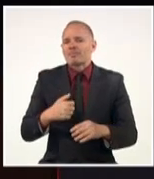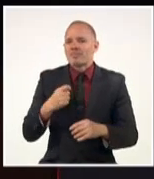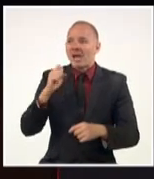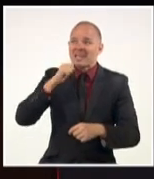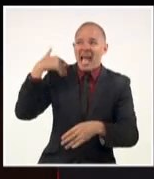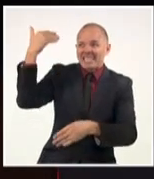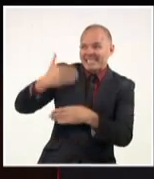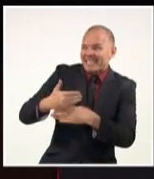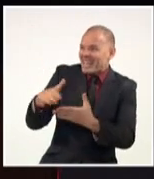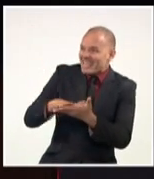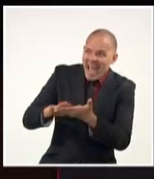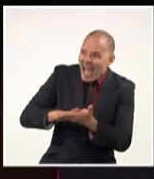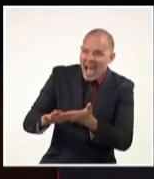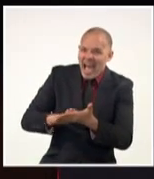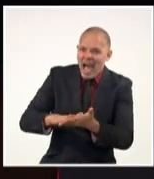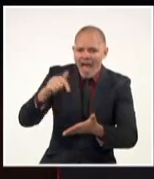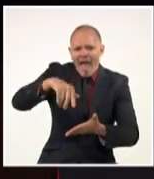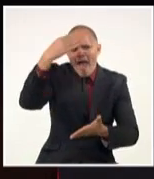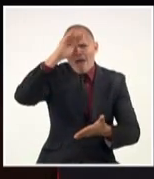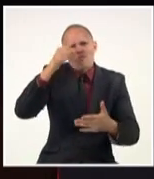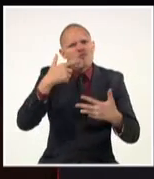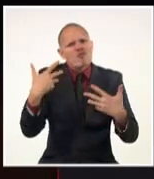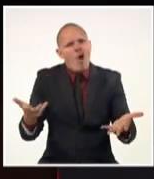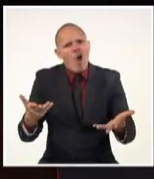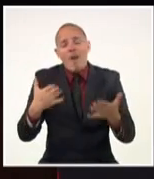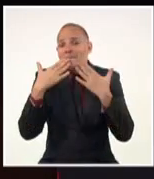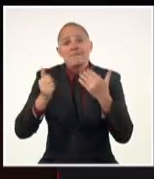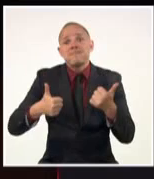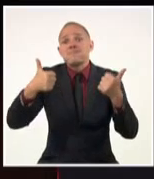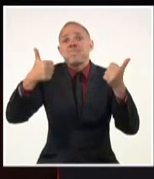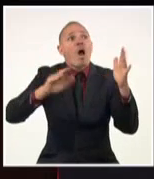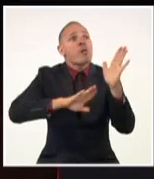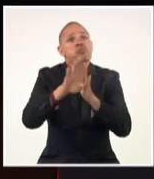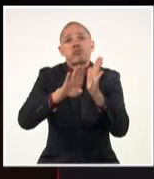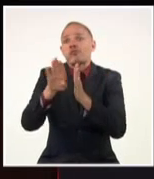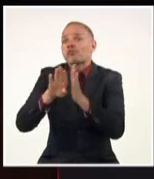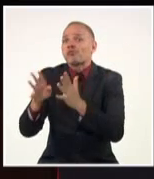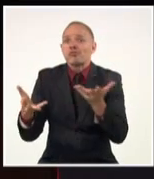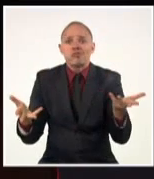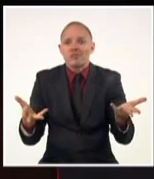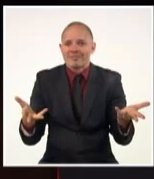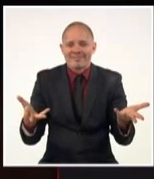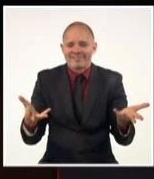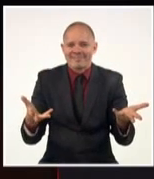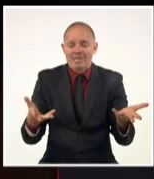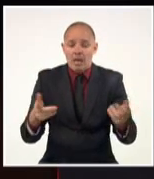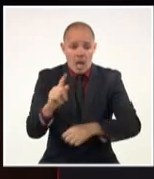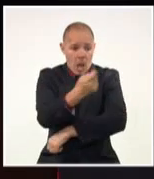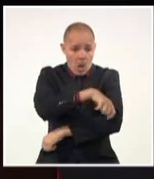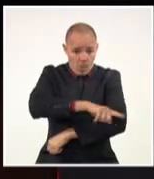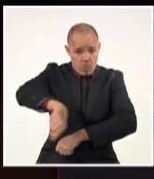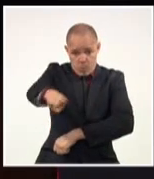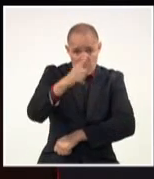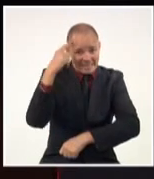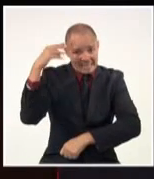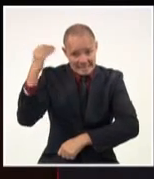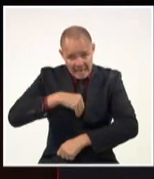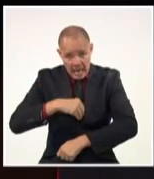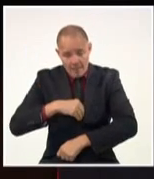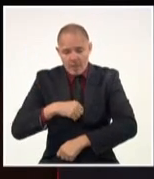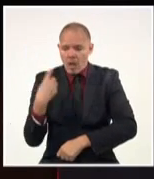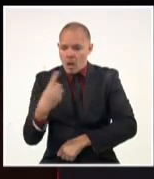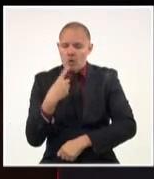cerco atroz bloqueándonos? La mayoría del pueblo cubano sabe que solo la unidad en torno al partido